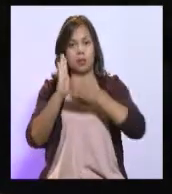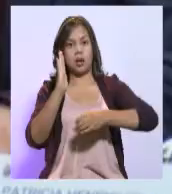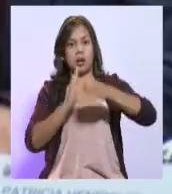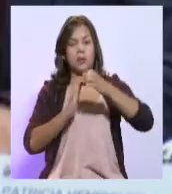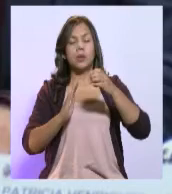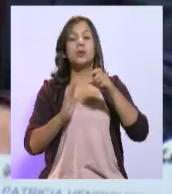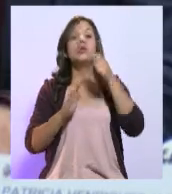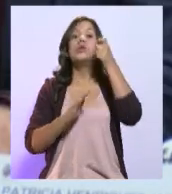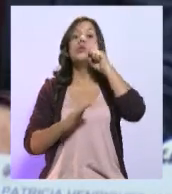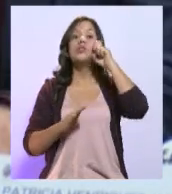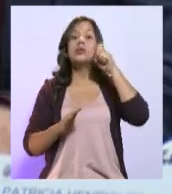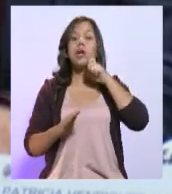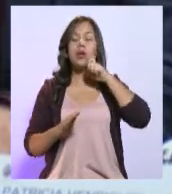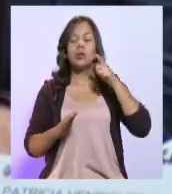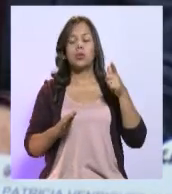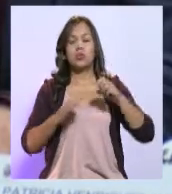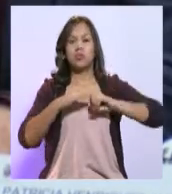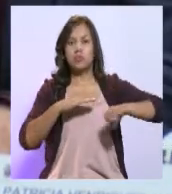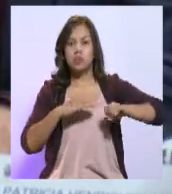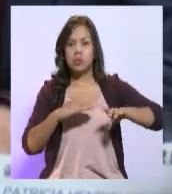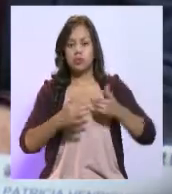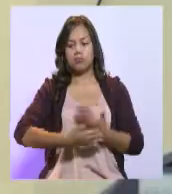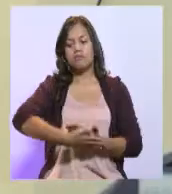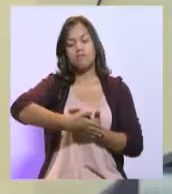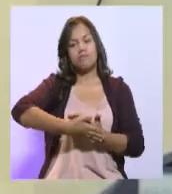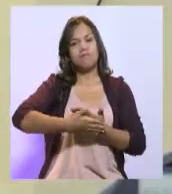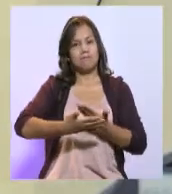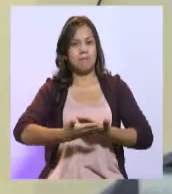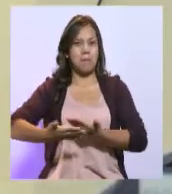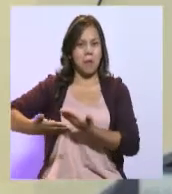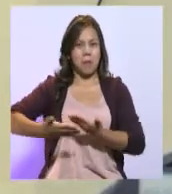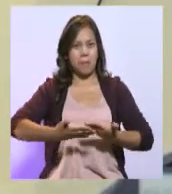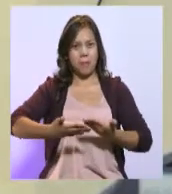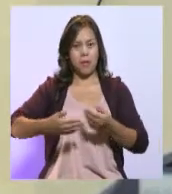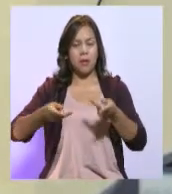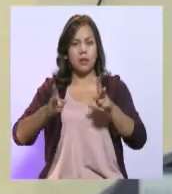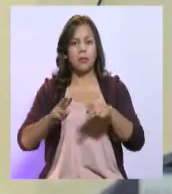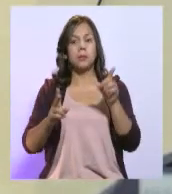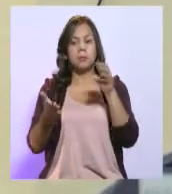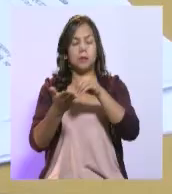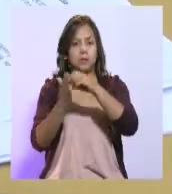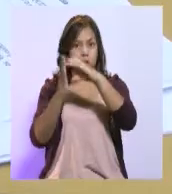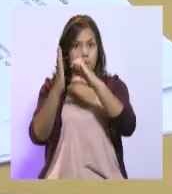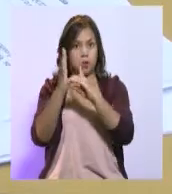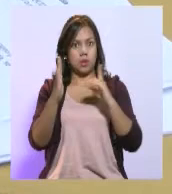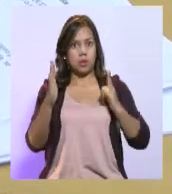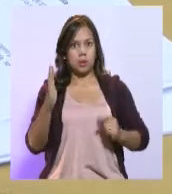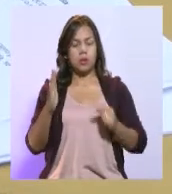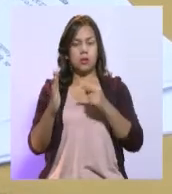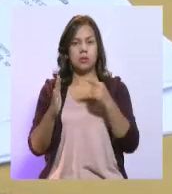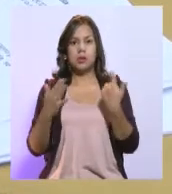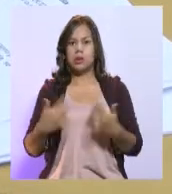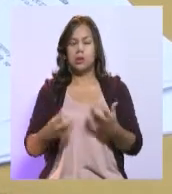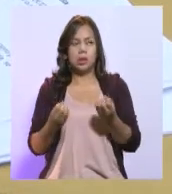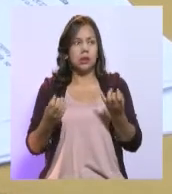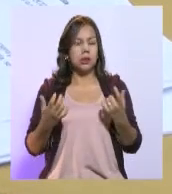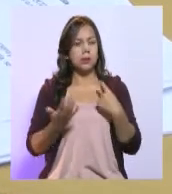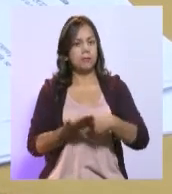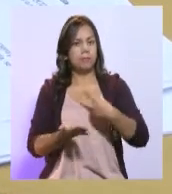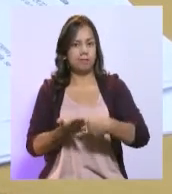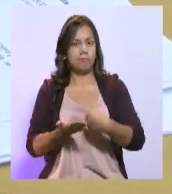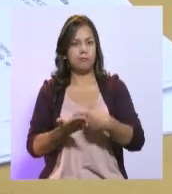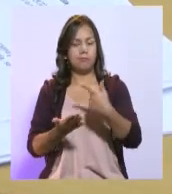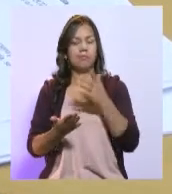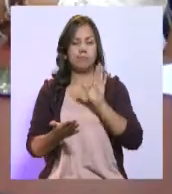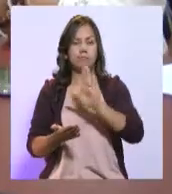reproductiva, promoción de la salud y salud neonatal, que contempla el proyecto de Código de la Salud, aspectos que han generado discusión según el presidente